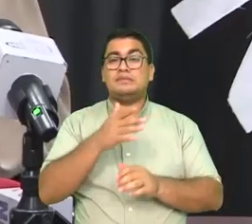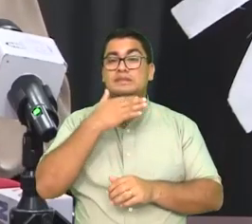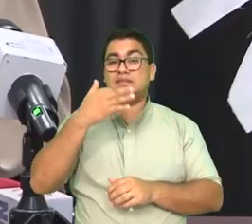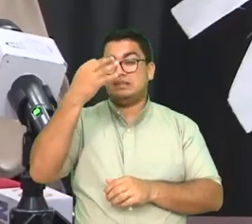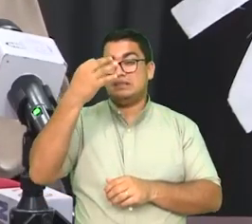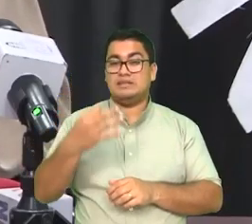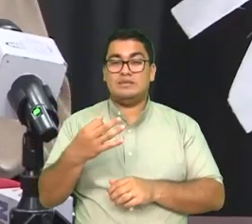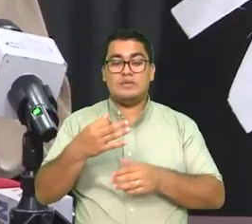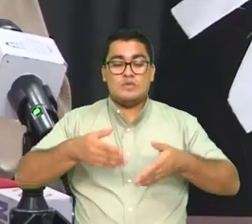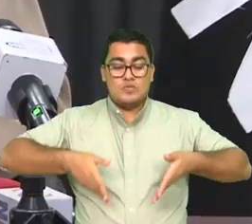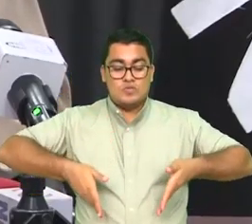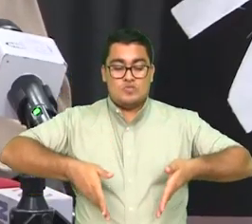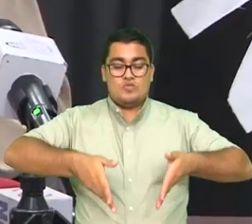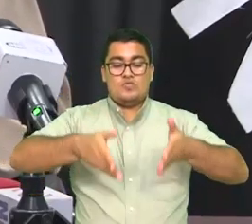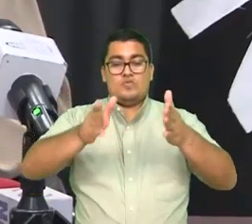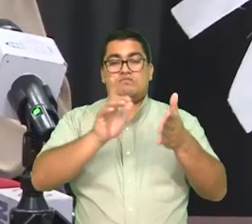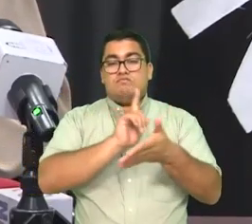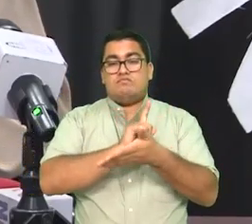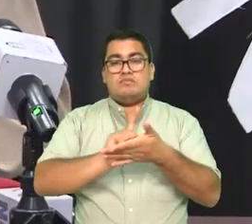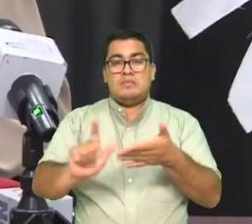de la red vial priorizada.